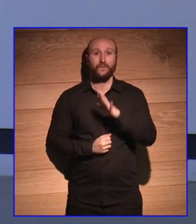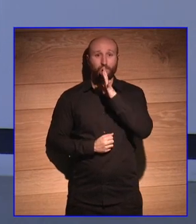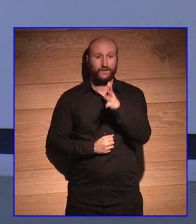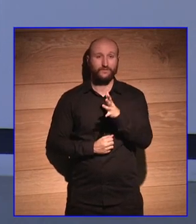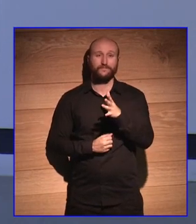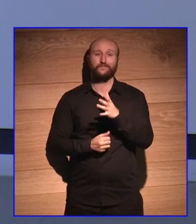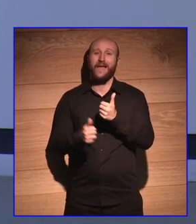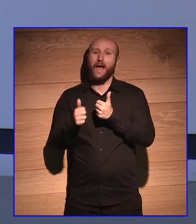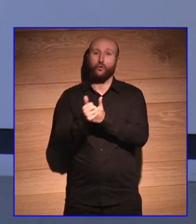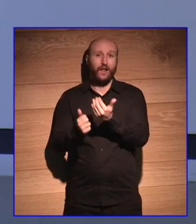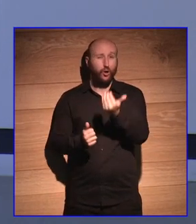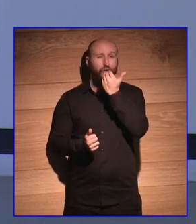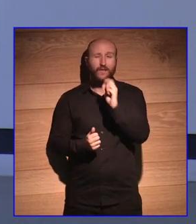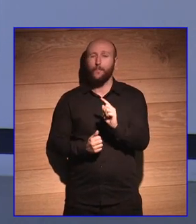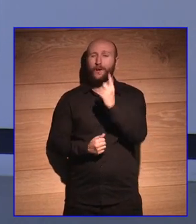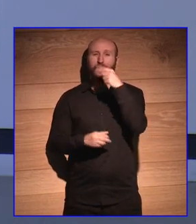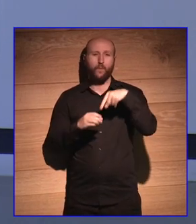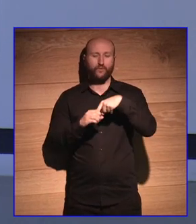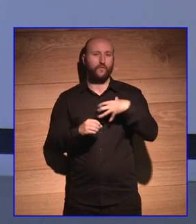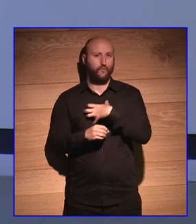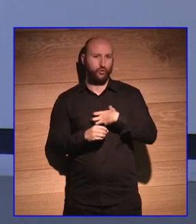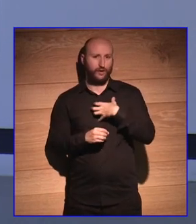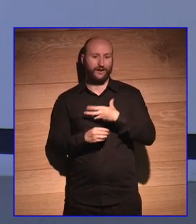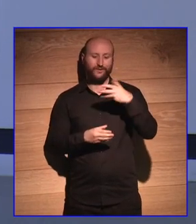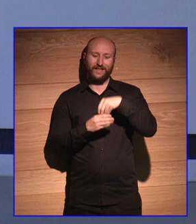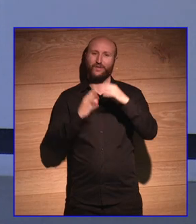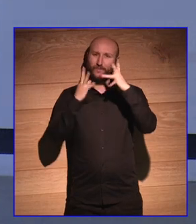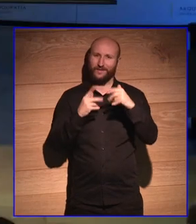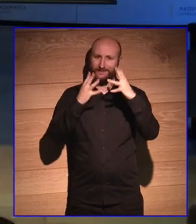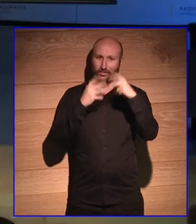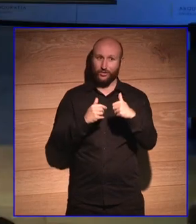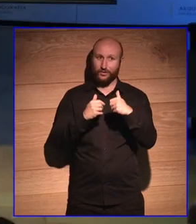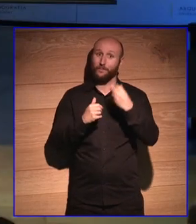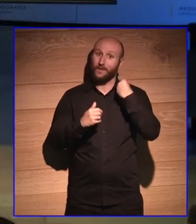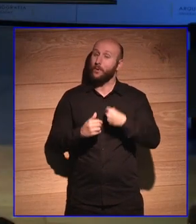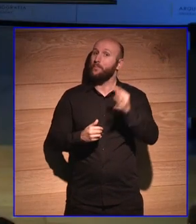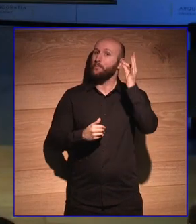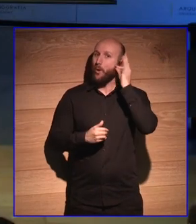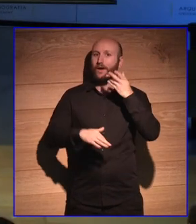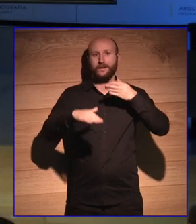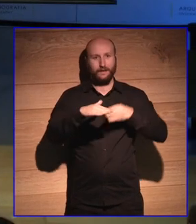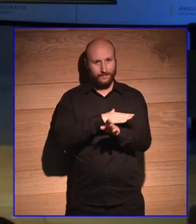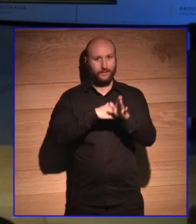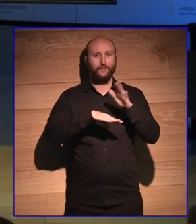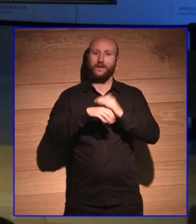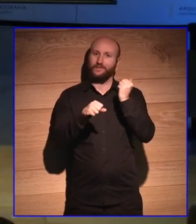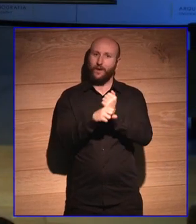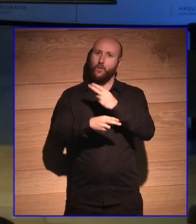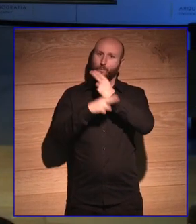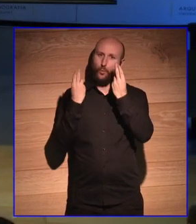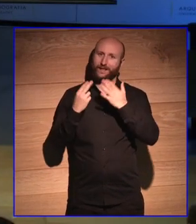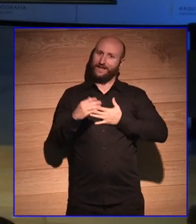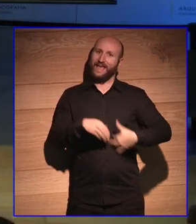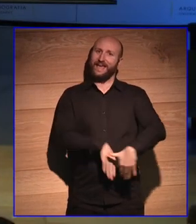de auxiliar de correos fue el primer puesto de funcionariado de la administración que las mujeres españolas pudieron ejercer como trabajadoras públicas del estado